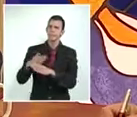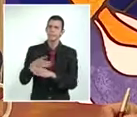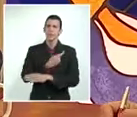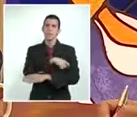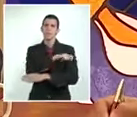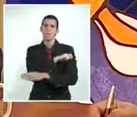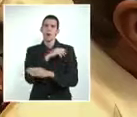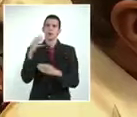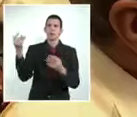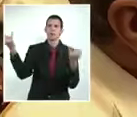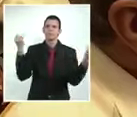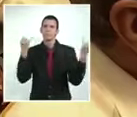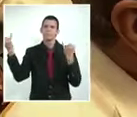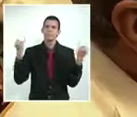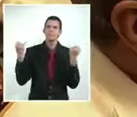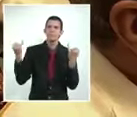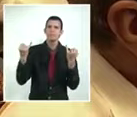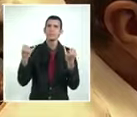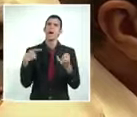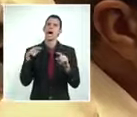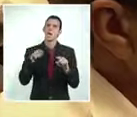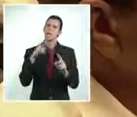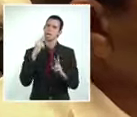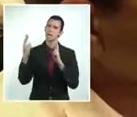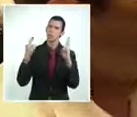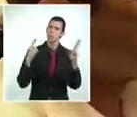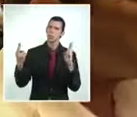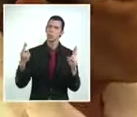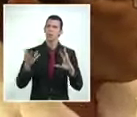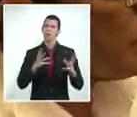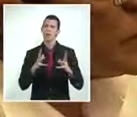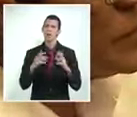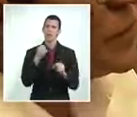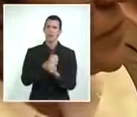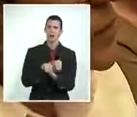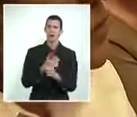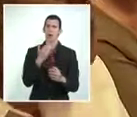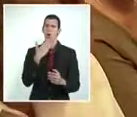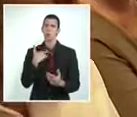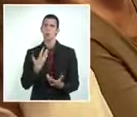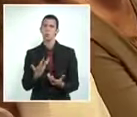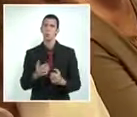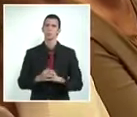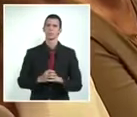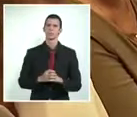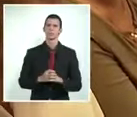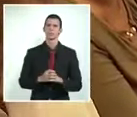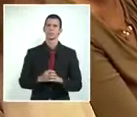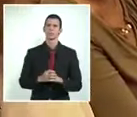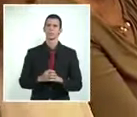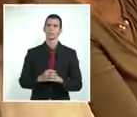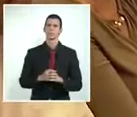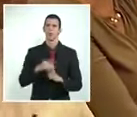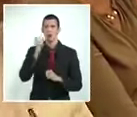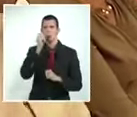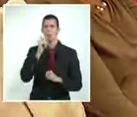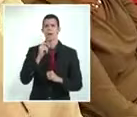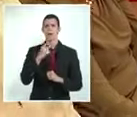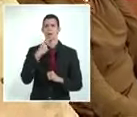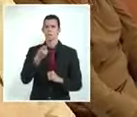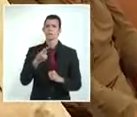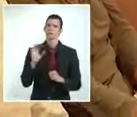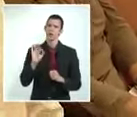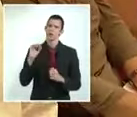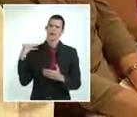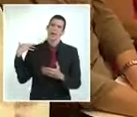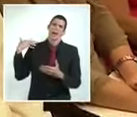vías. Reconoció además el apoyo del pueblo en las medidas adoptadas. Sin embargo, dijo, todavía no hay una percepción del riesgo